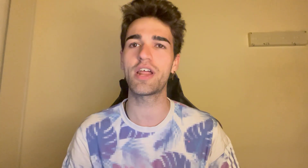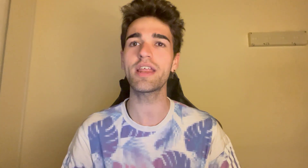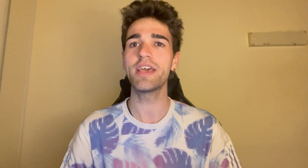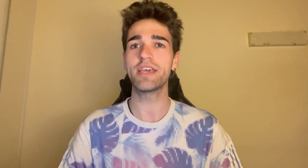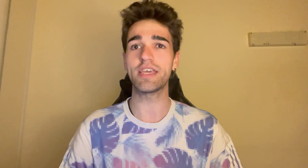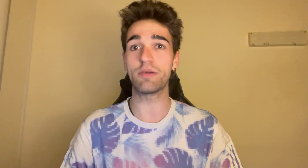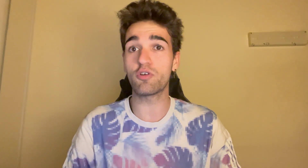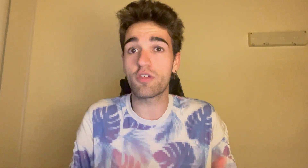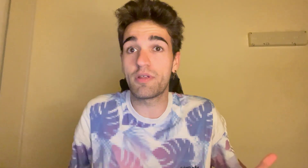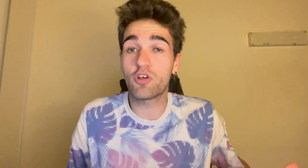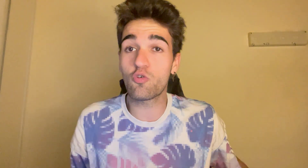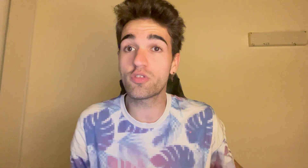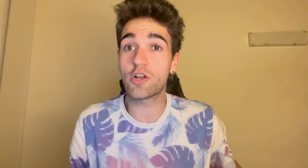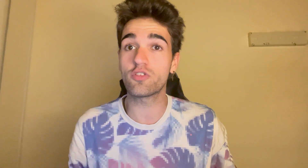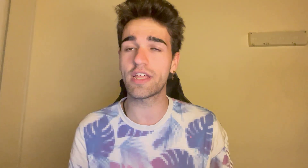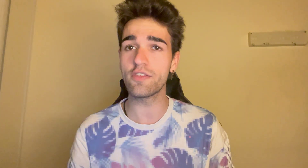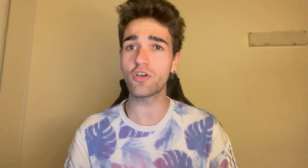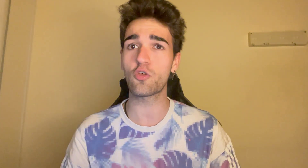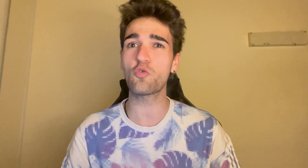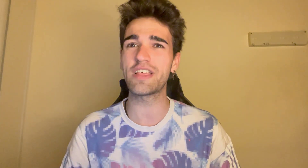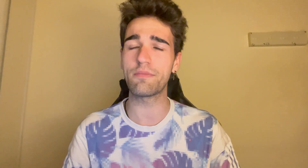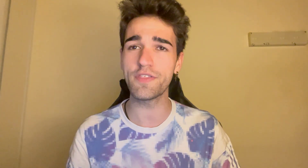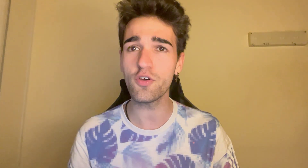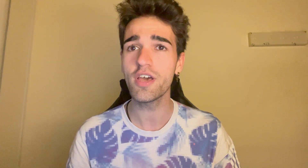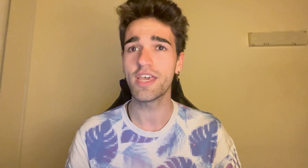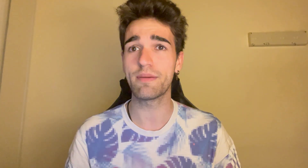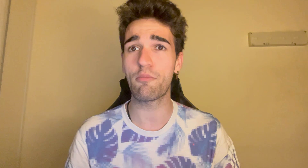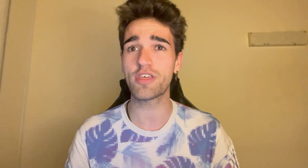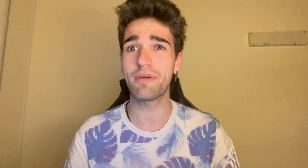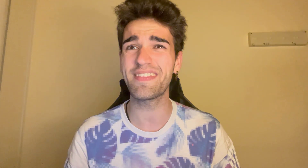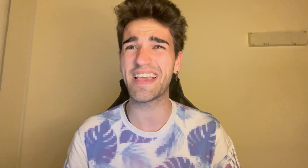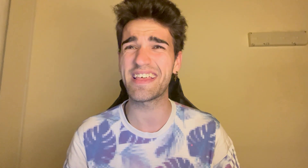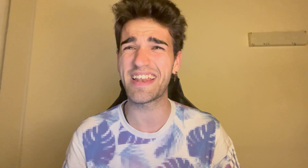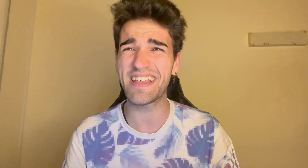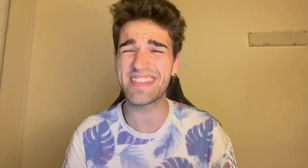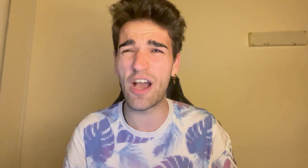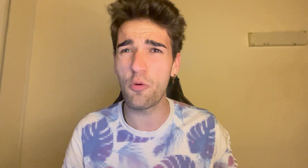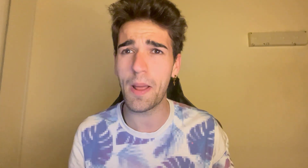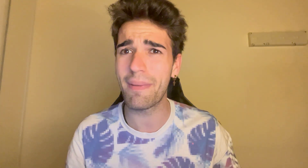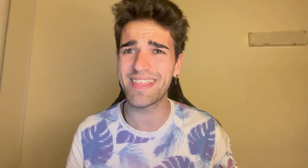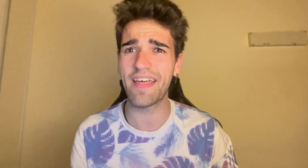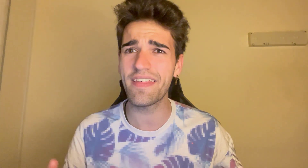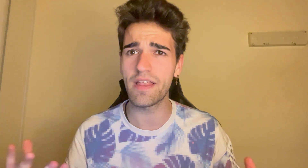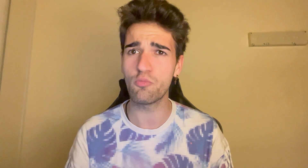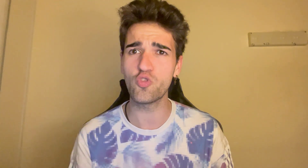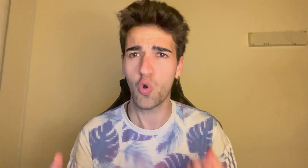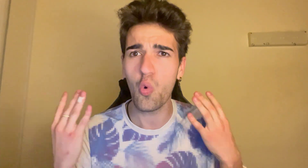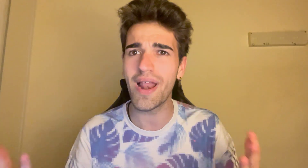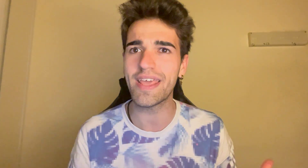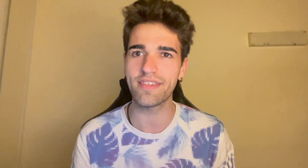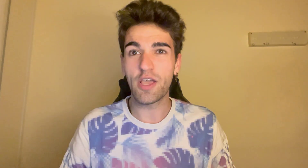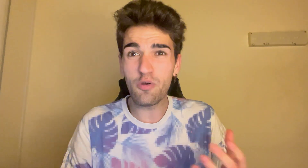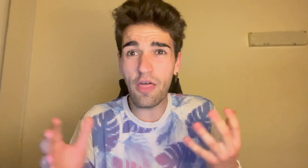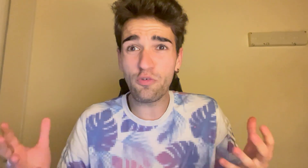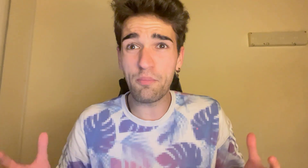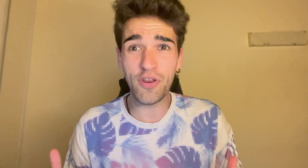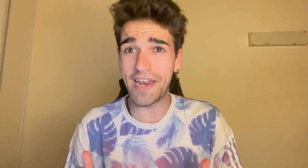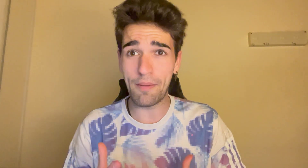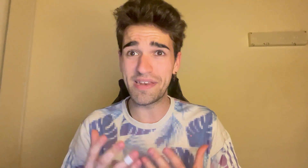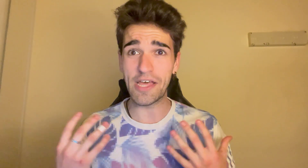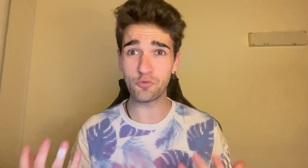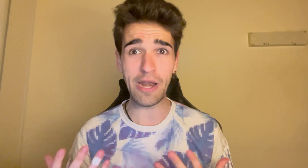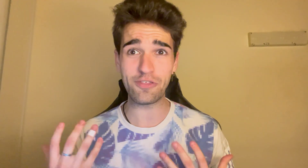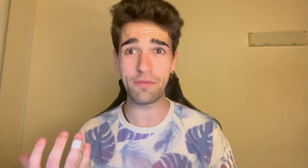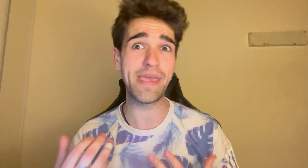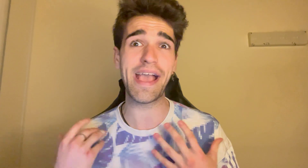vamos a reaccionar. Y bueno, espero que nos guste el contenido, que nos guste el vídeo, y vamos a ver de qué se trata esta obra más grande del mundo. ¿Cuál es? Tengo la duda porque